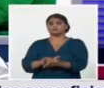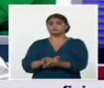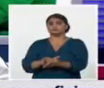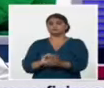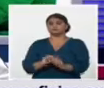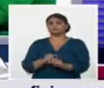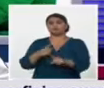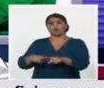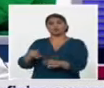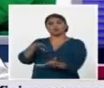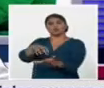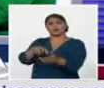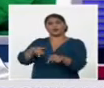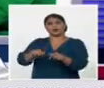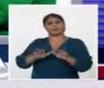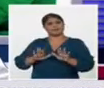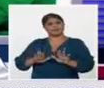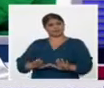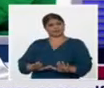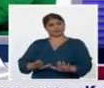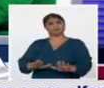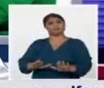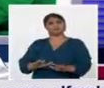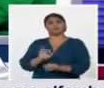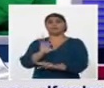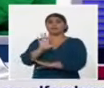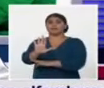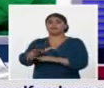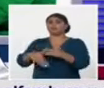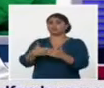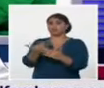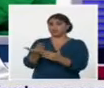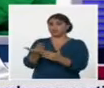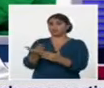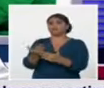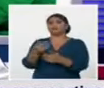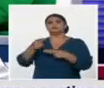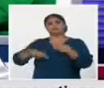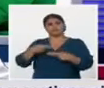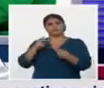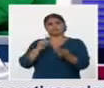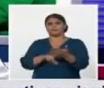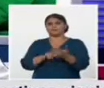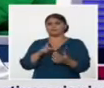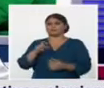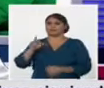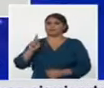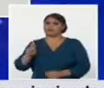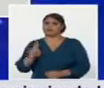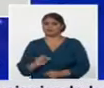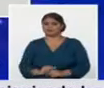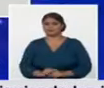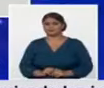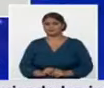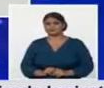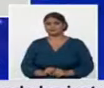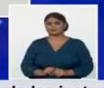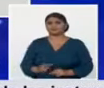del PCR al 5.º día en el aislamiento donde se encuentra. Como se puede ver en el gráfico,